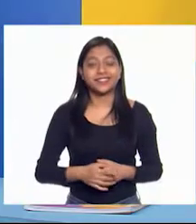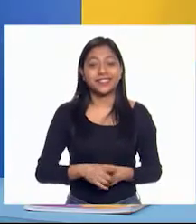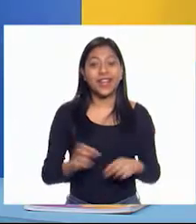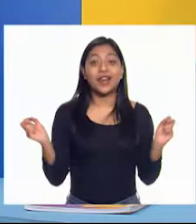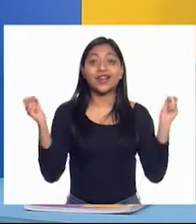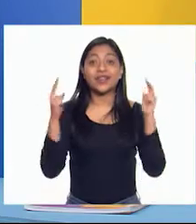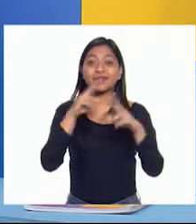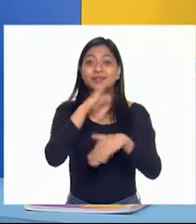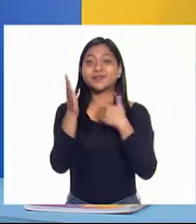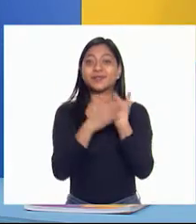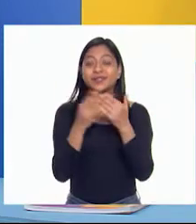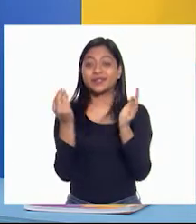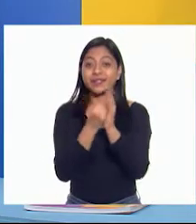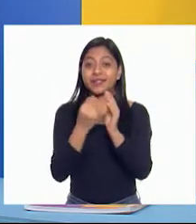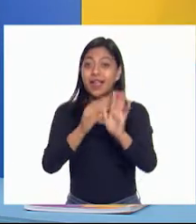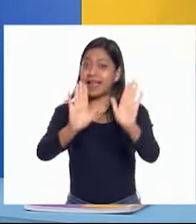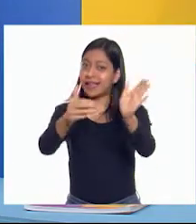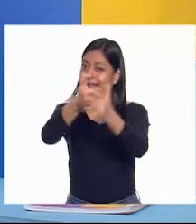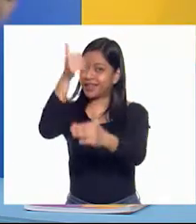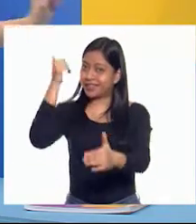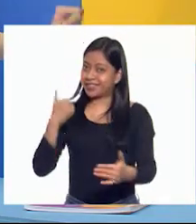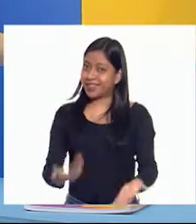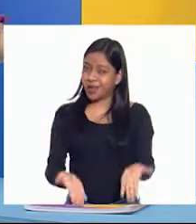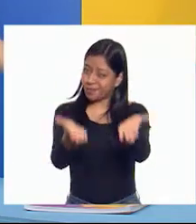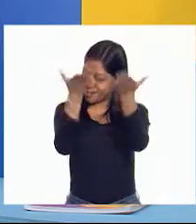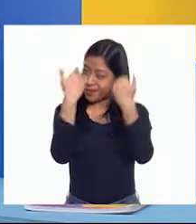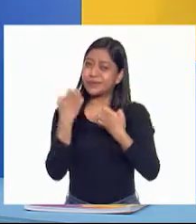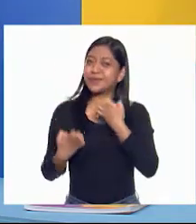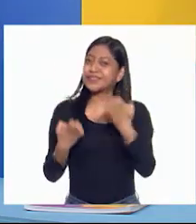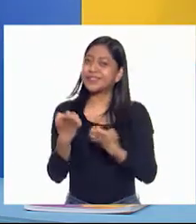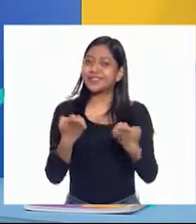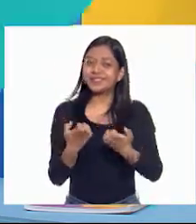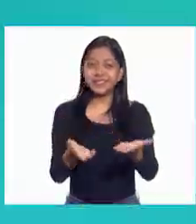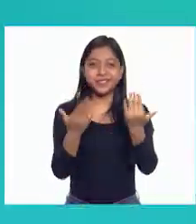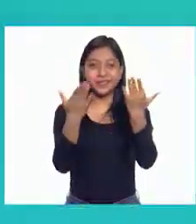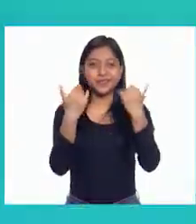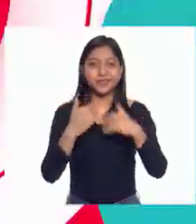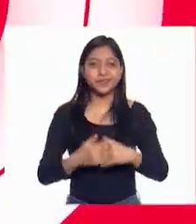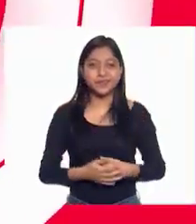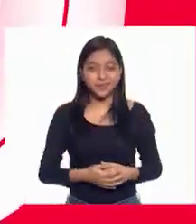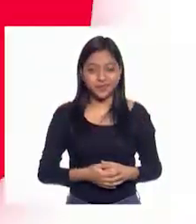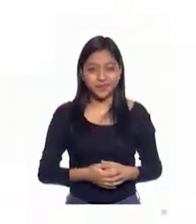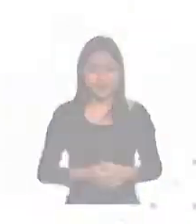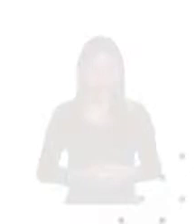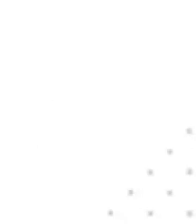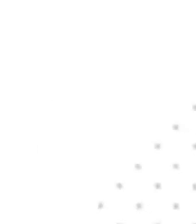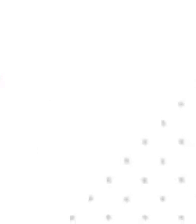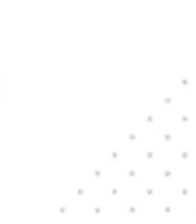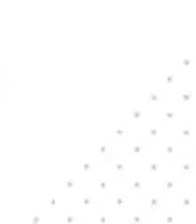Nos vemos en la próxima, pero antes vamos a movernos un poco.